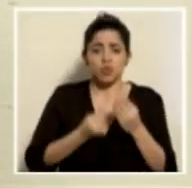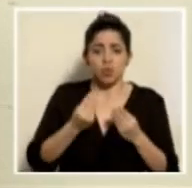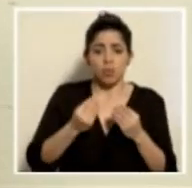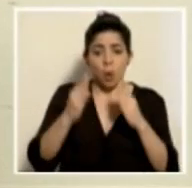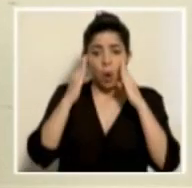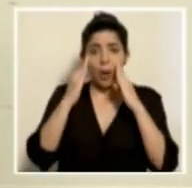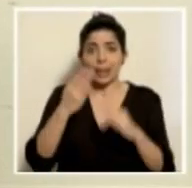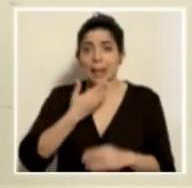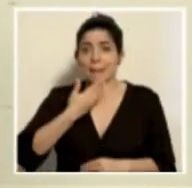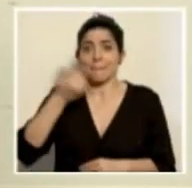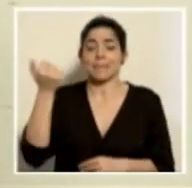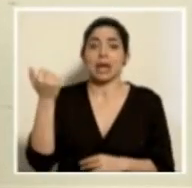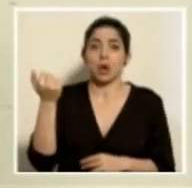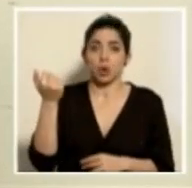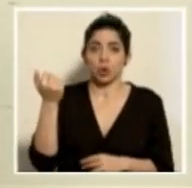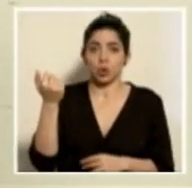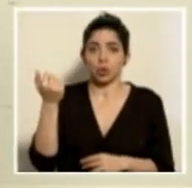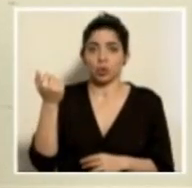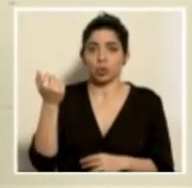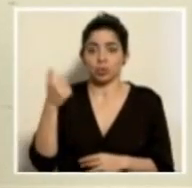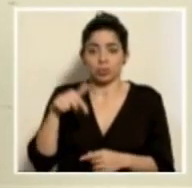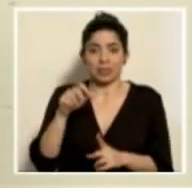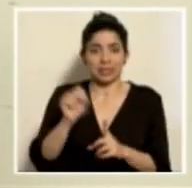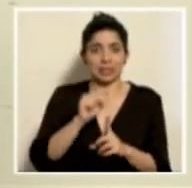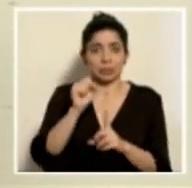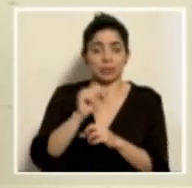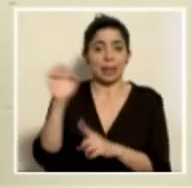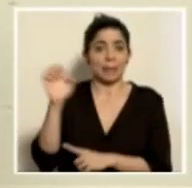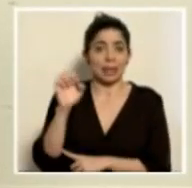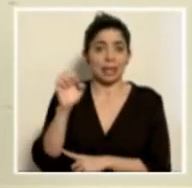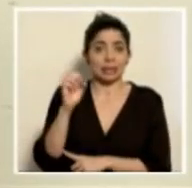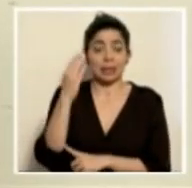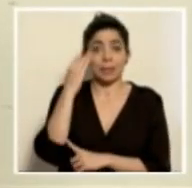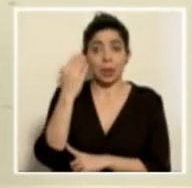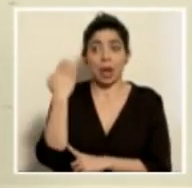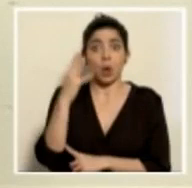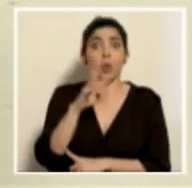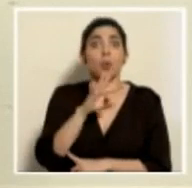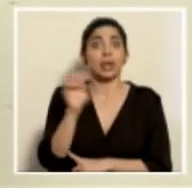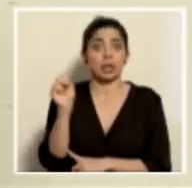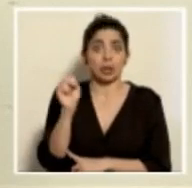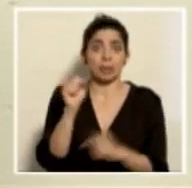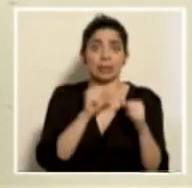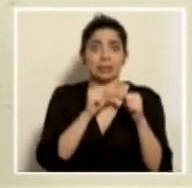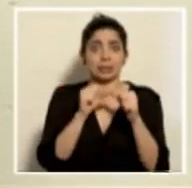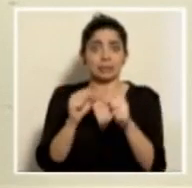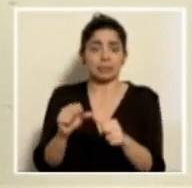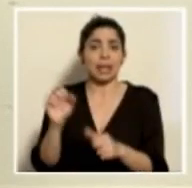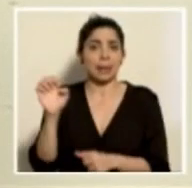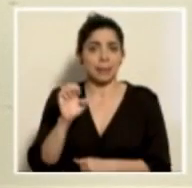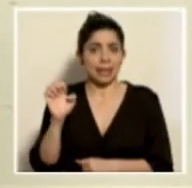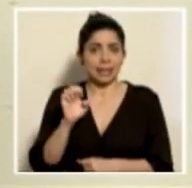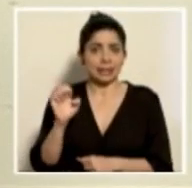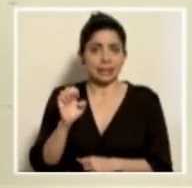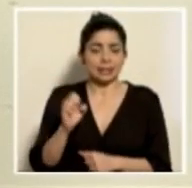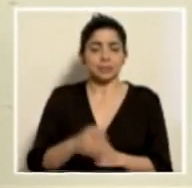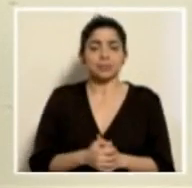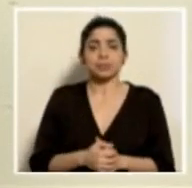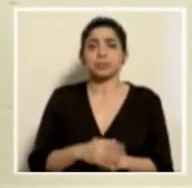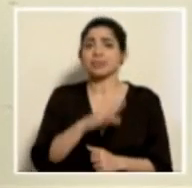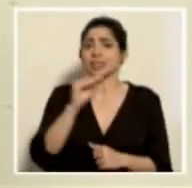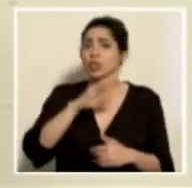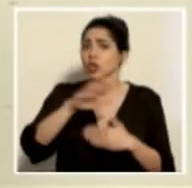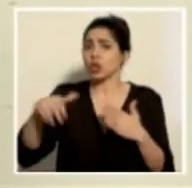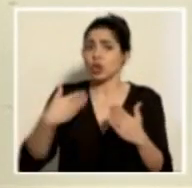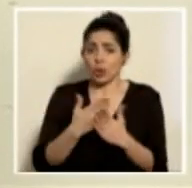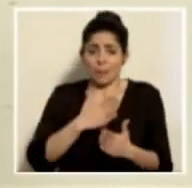mejor atención a esta situación de emergencia, porque hace 4 meses vivimos una emergencia y todo